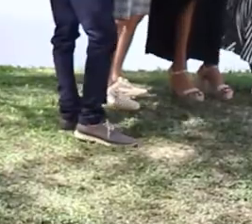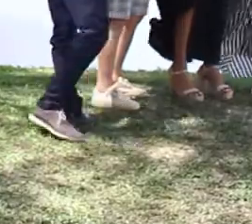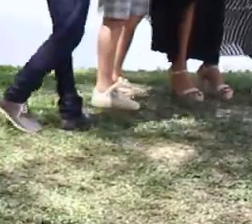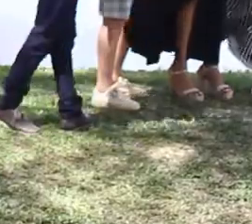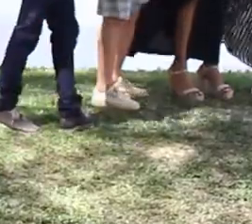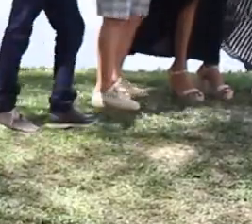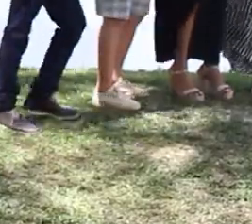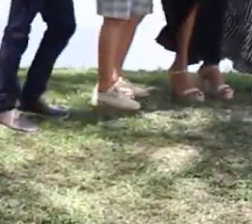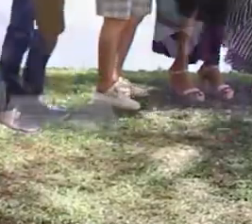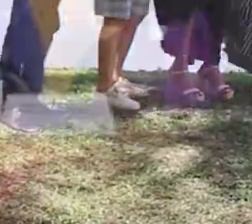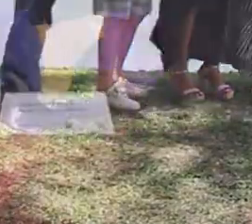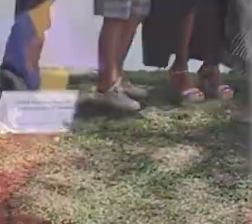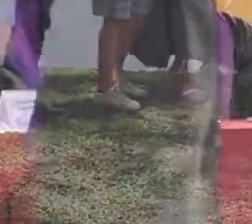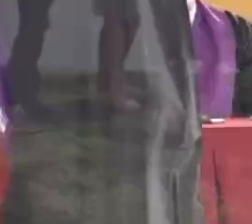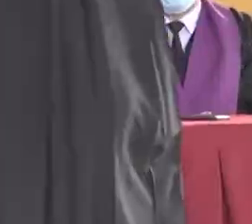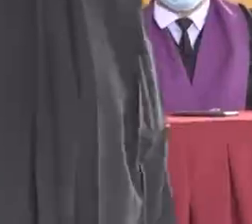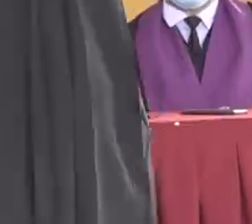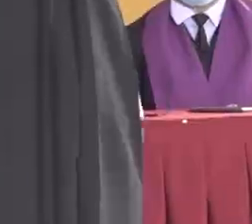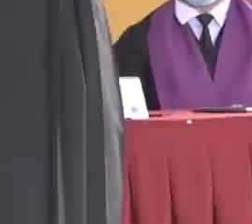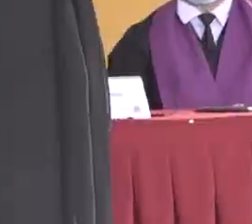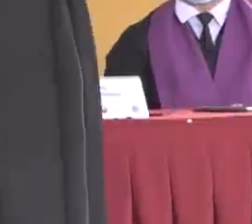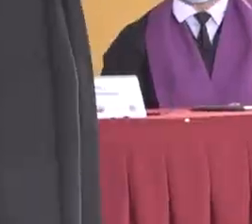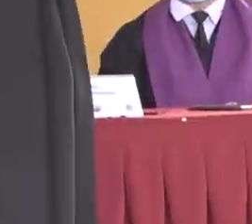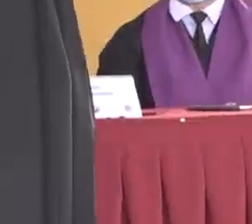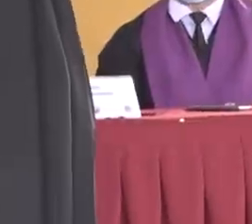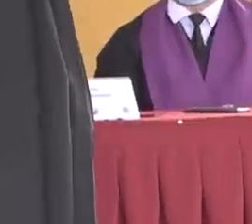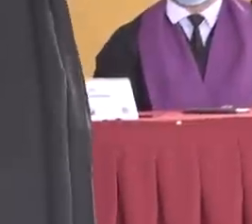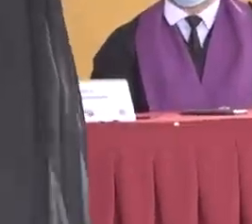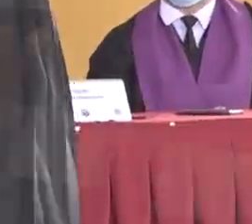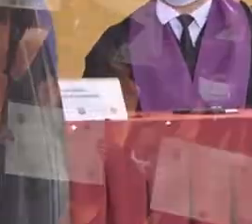me vean aquí para mí es muy emocionante.